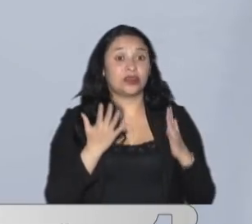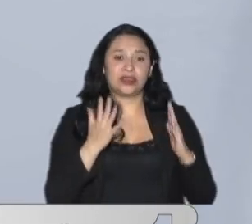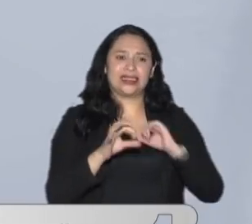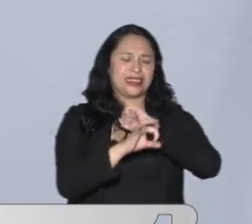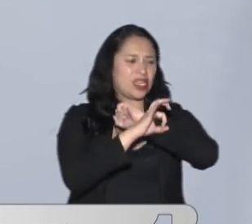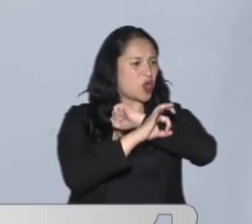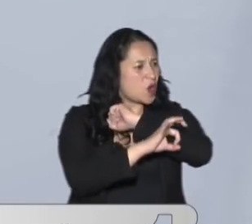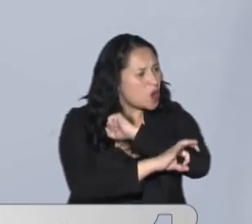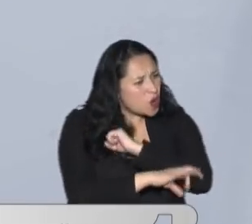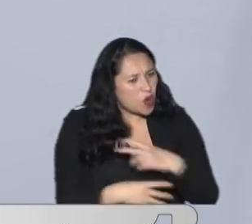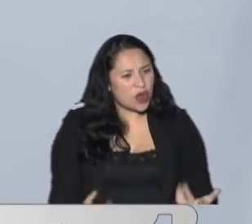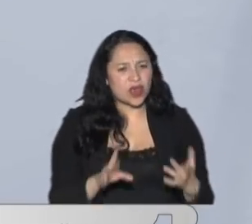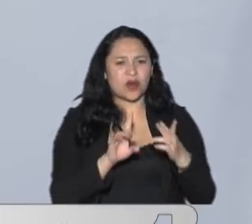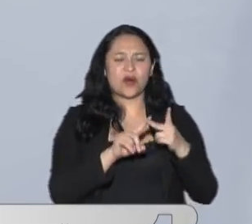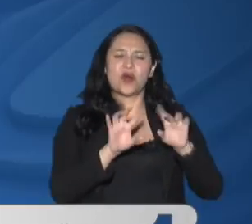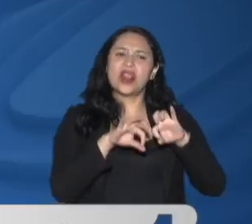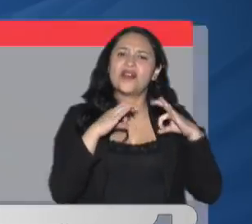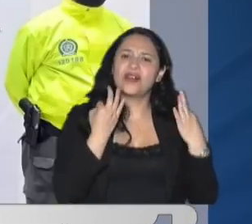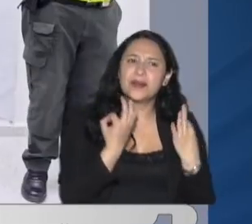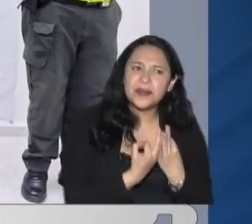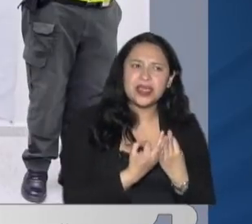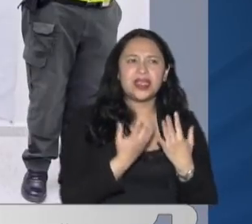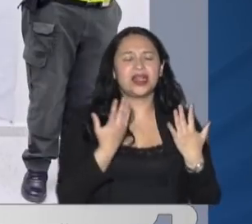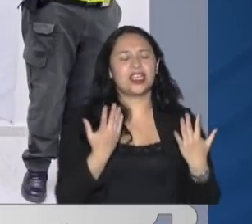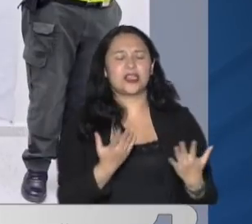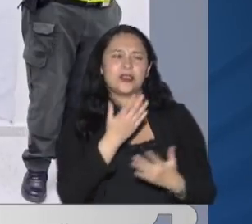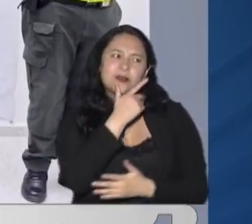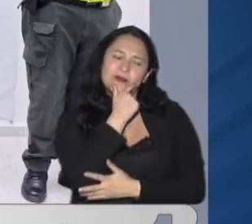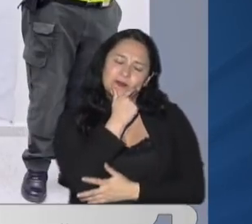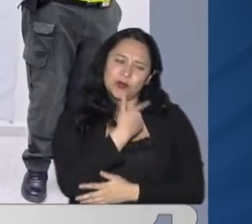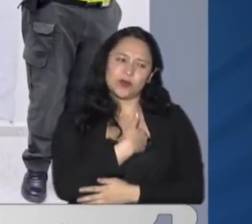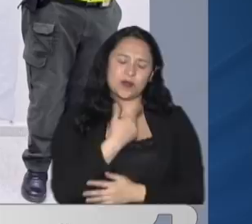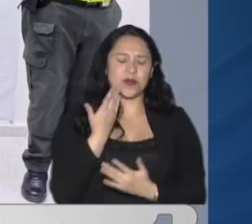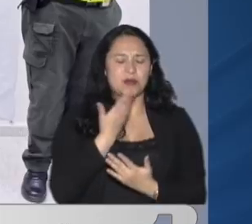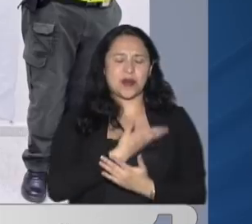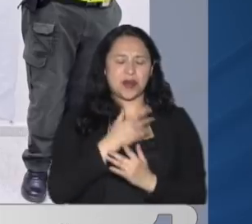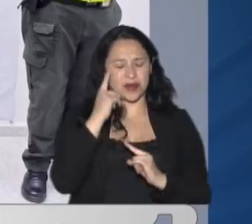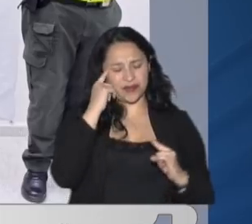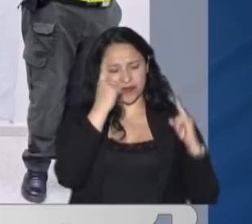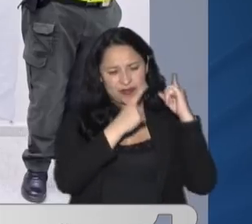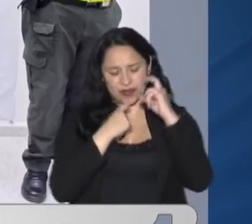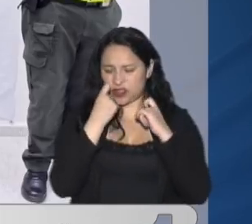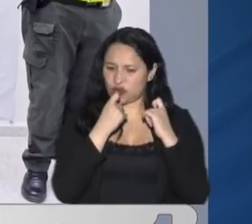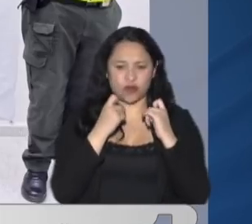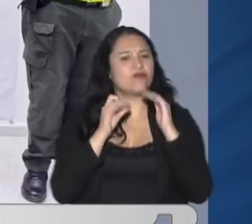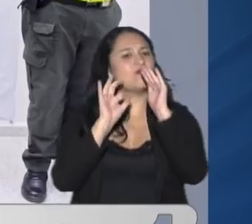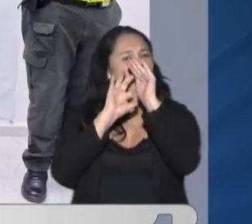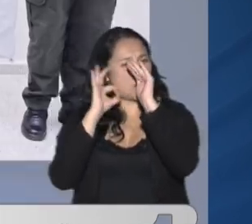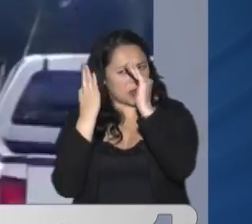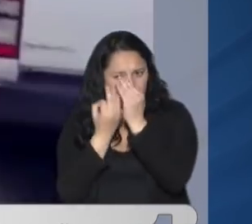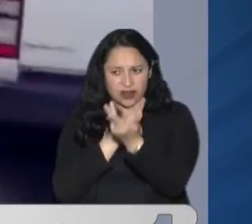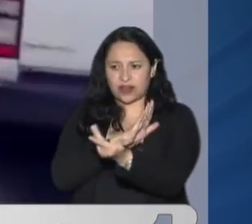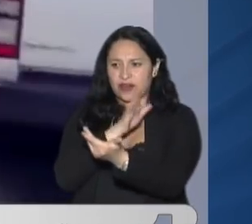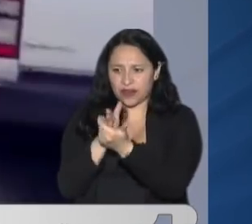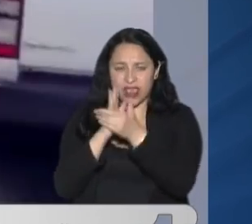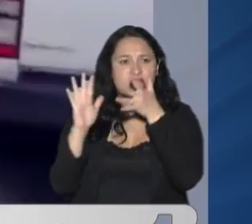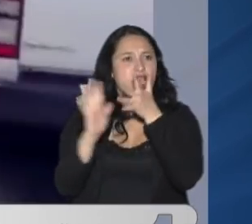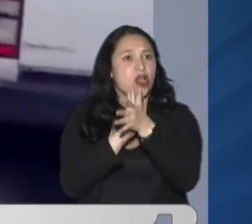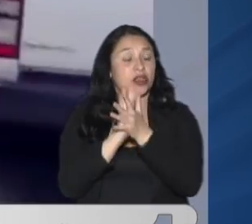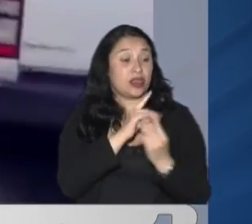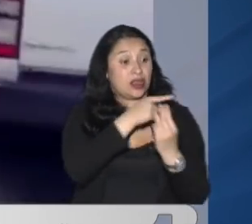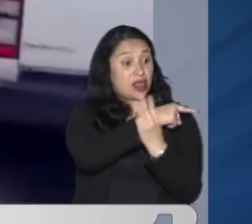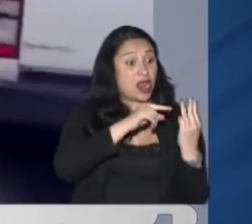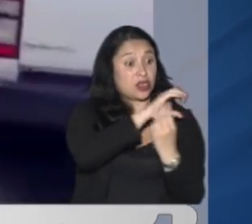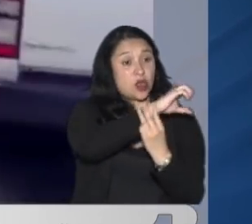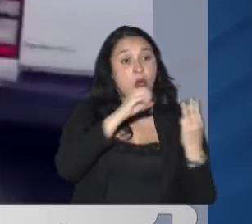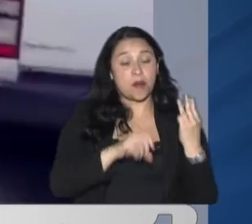el comportamiento con la familia, y tuve que acudir a la comisaría de familia. Los tres presuntos abusadores